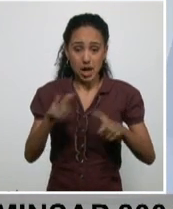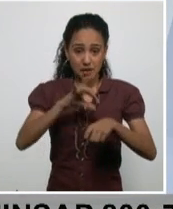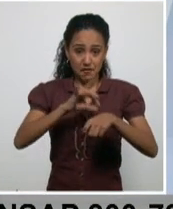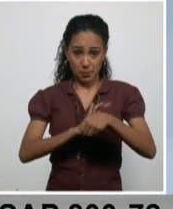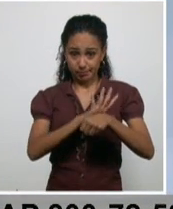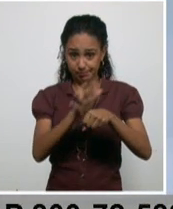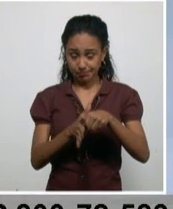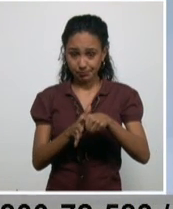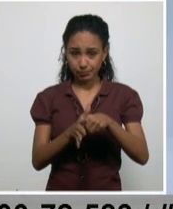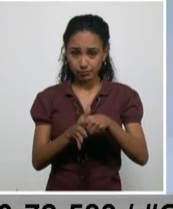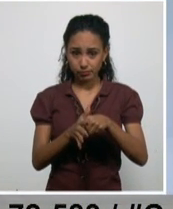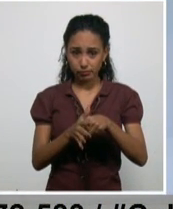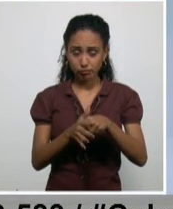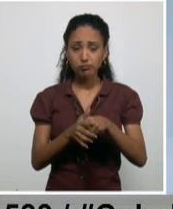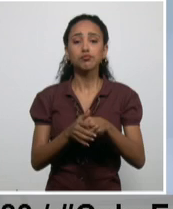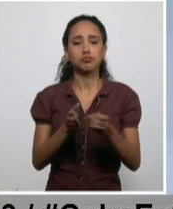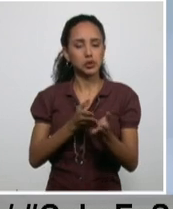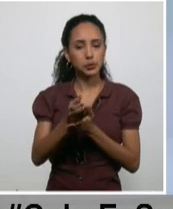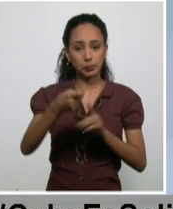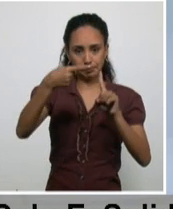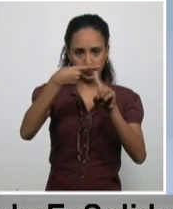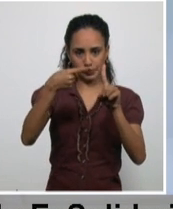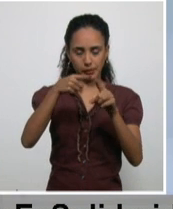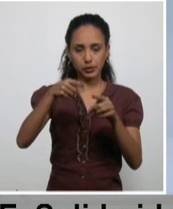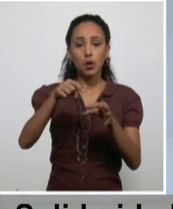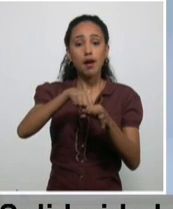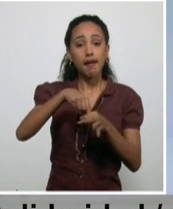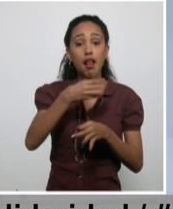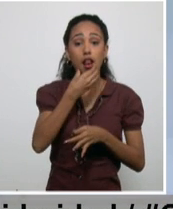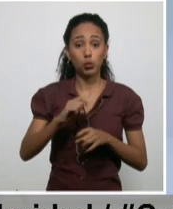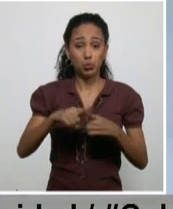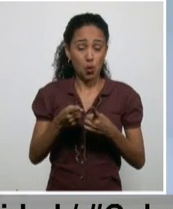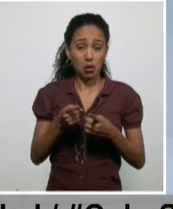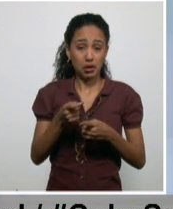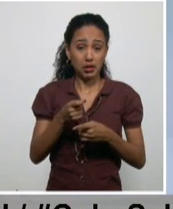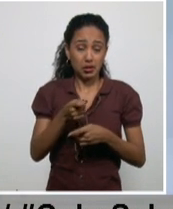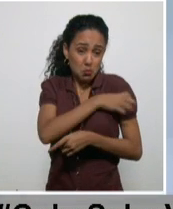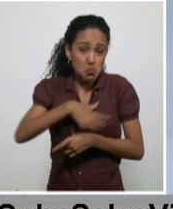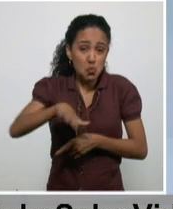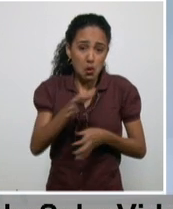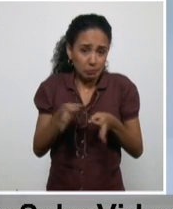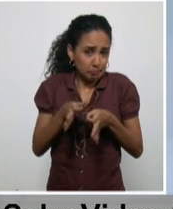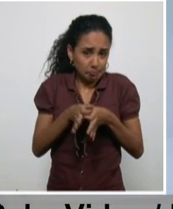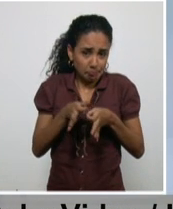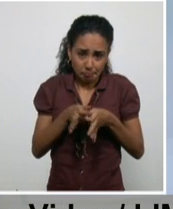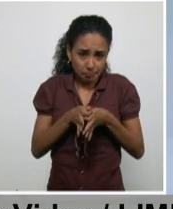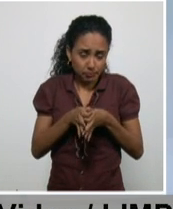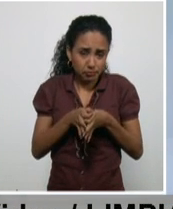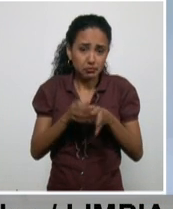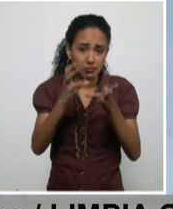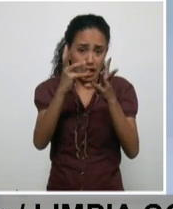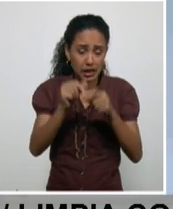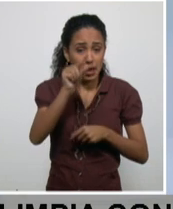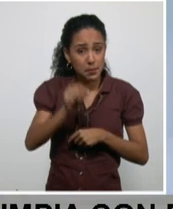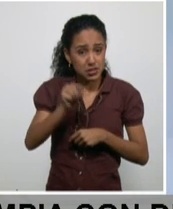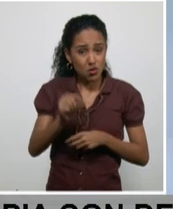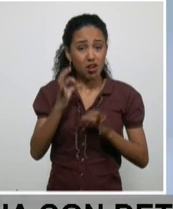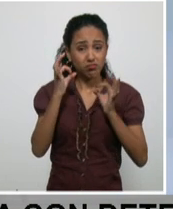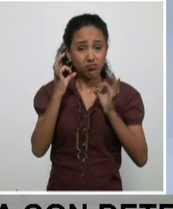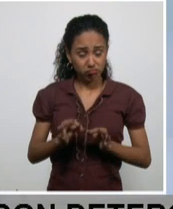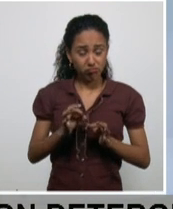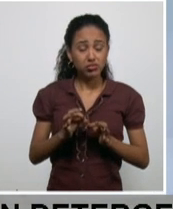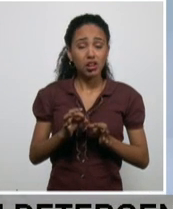mantiene la Isla de la Juventud en primer lugar, dada la población pequeña que tiene, el número de casos que realmente